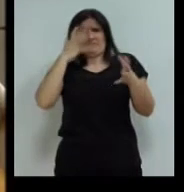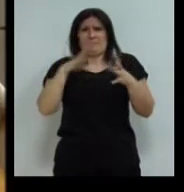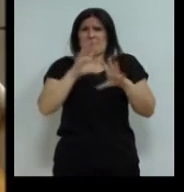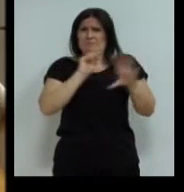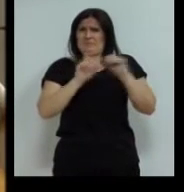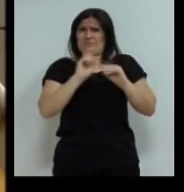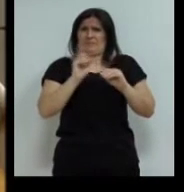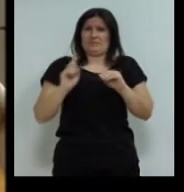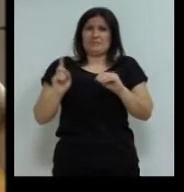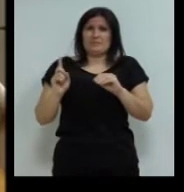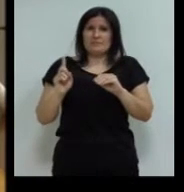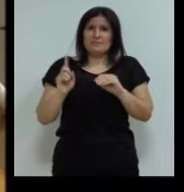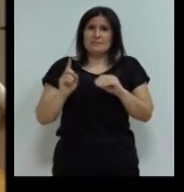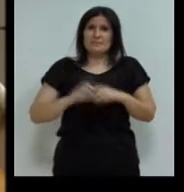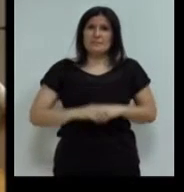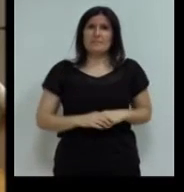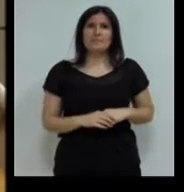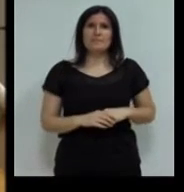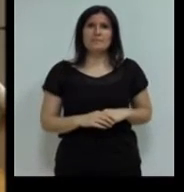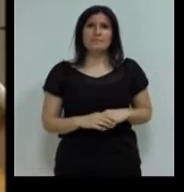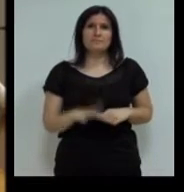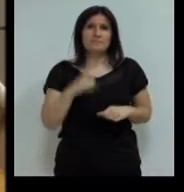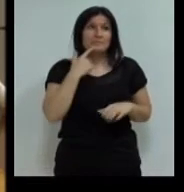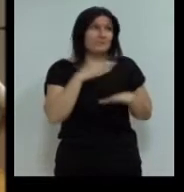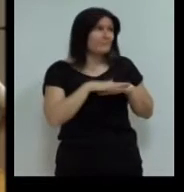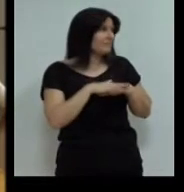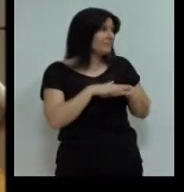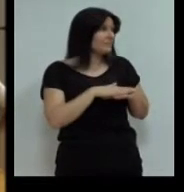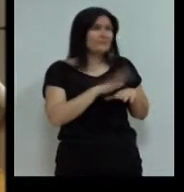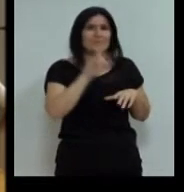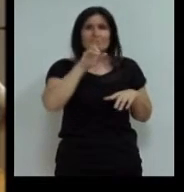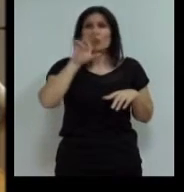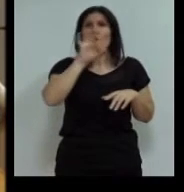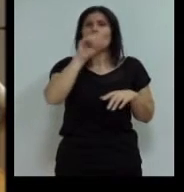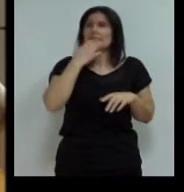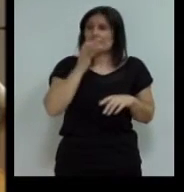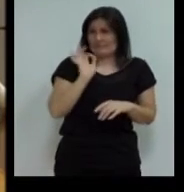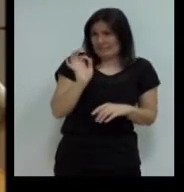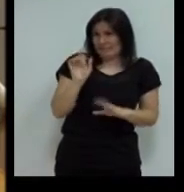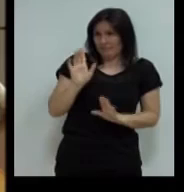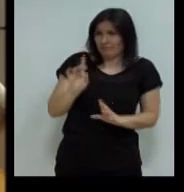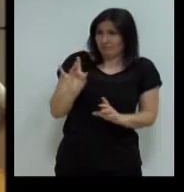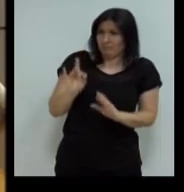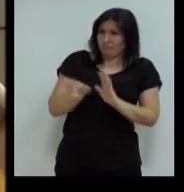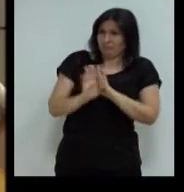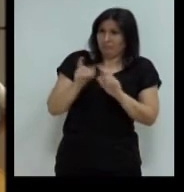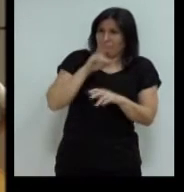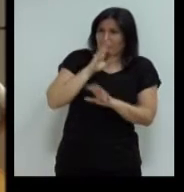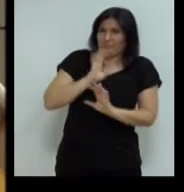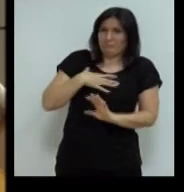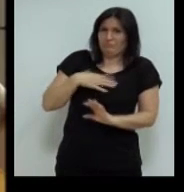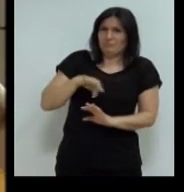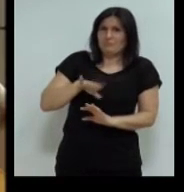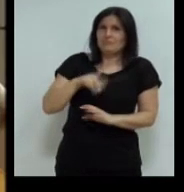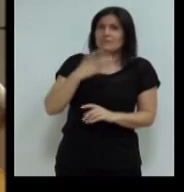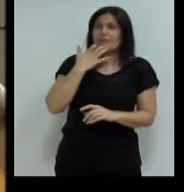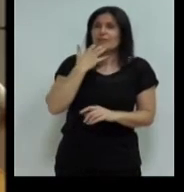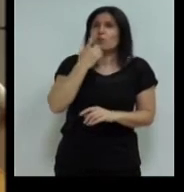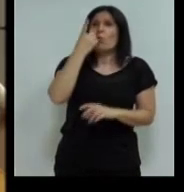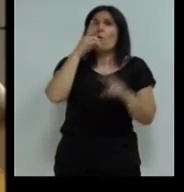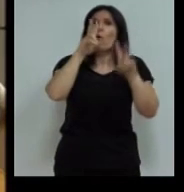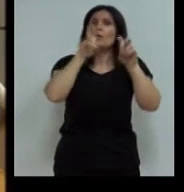Muy bien. No, perdona, pero es que... No, si además es verdad. Y de hecho, un